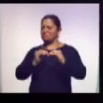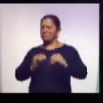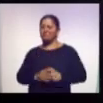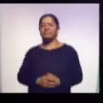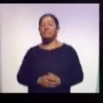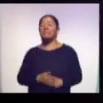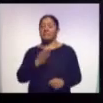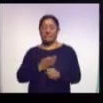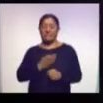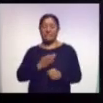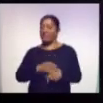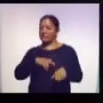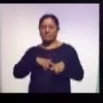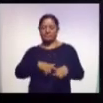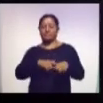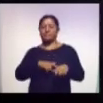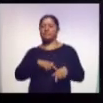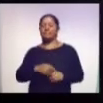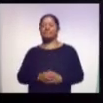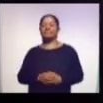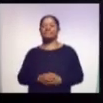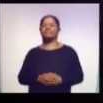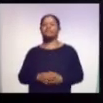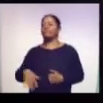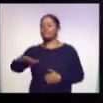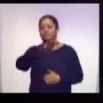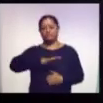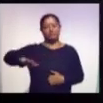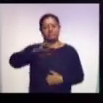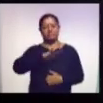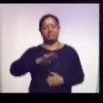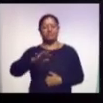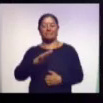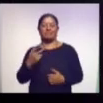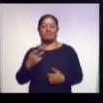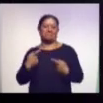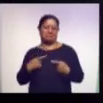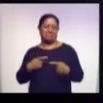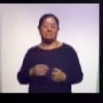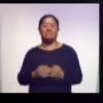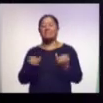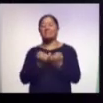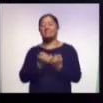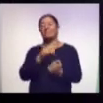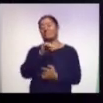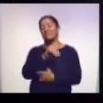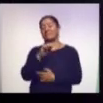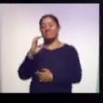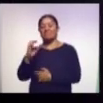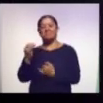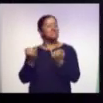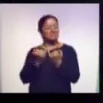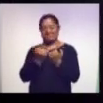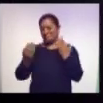fecha sigue muy activo con, pues, con todo su público. Y por supuesto también viene Master Cumbia. Master Cumbia también nos van a hacer